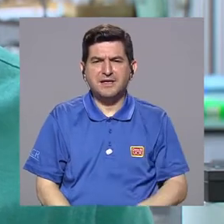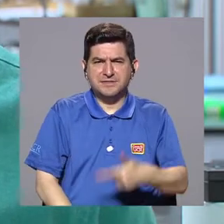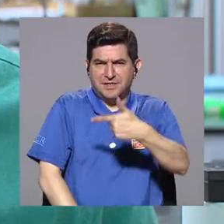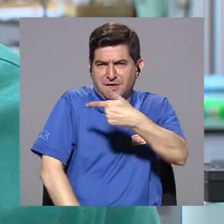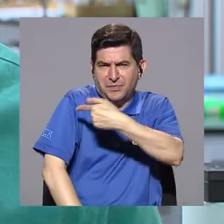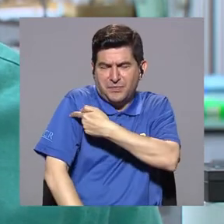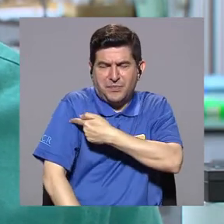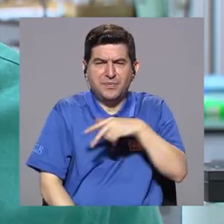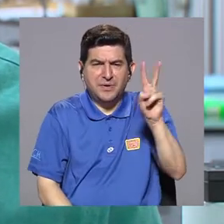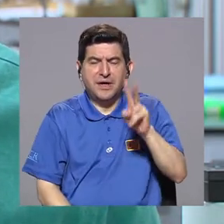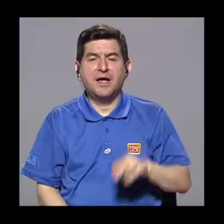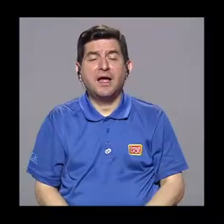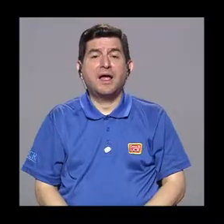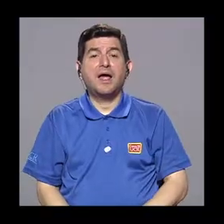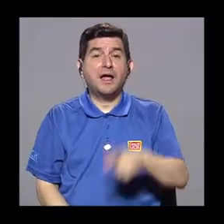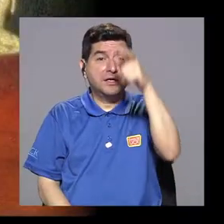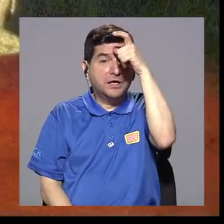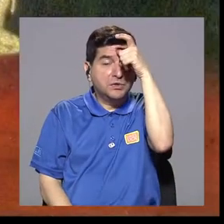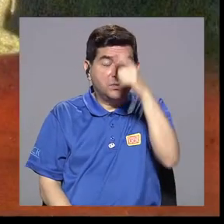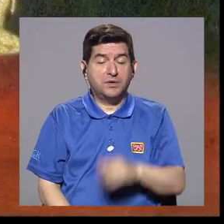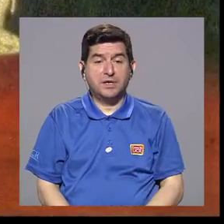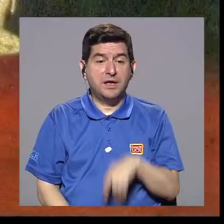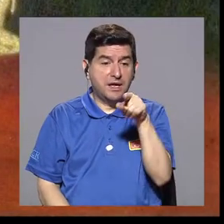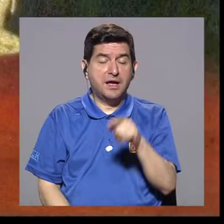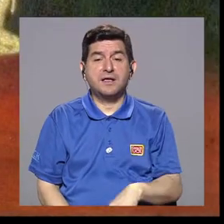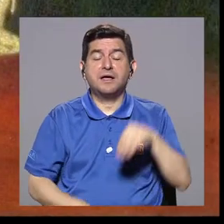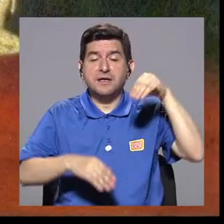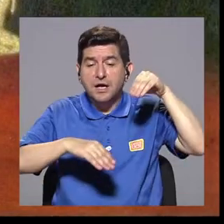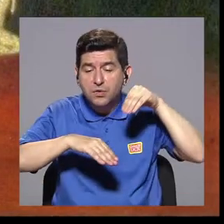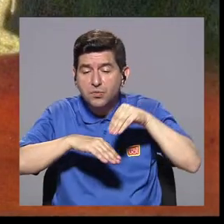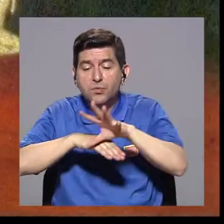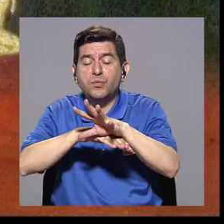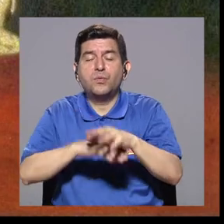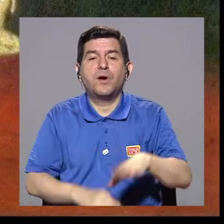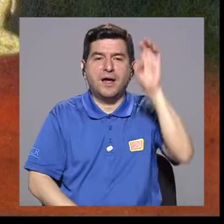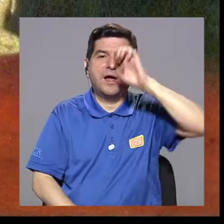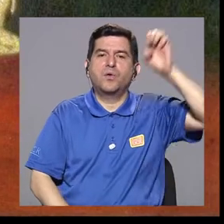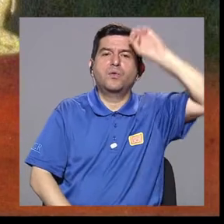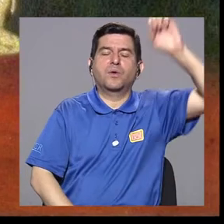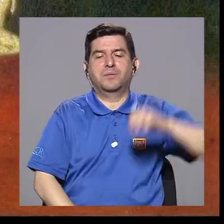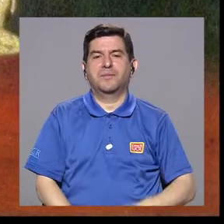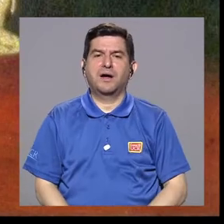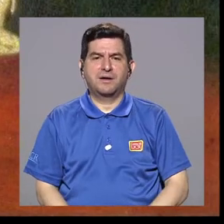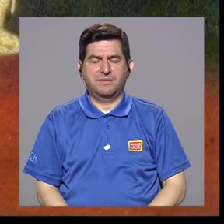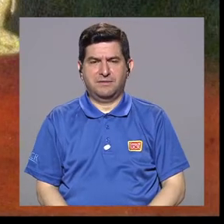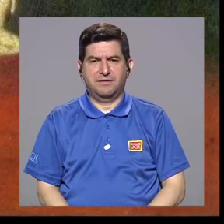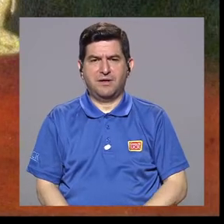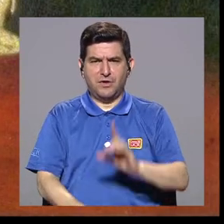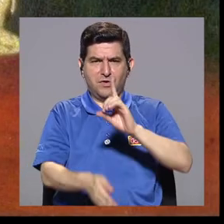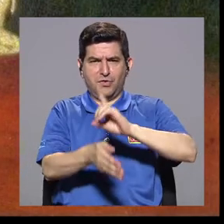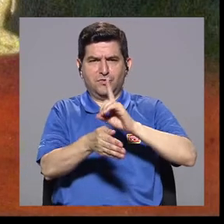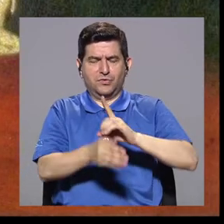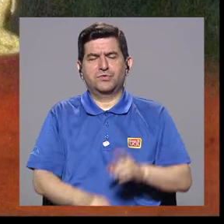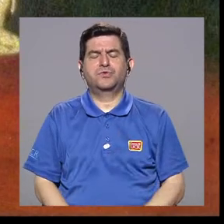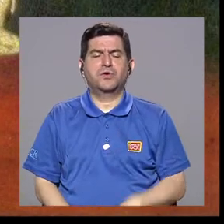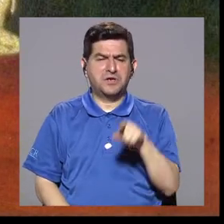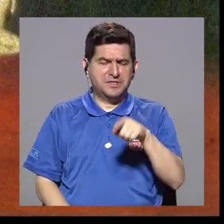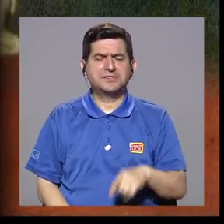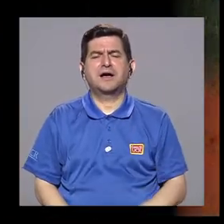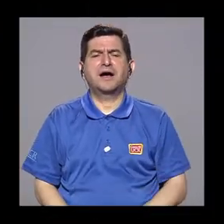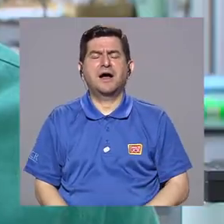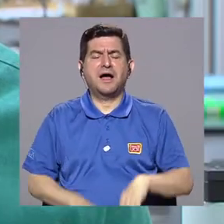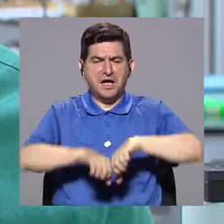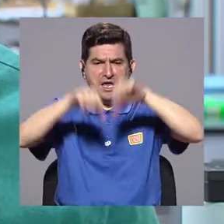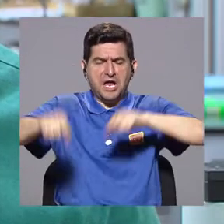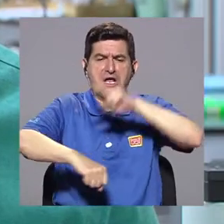variolización en Turquía, y ella fue la que la introdujo en Europa. Los médicos de la corte introdujeron el